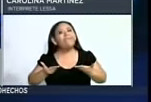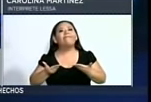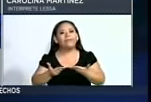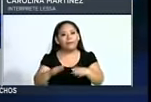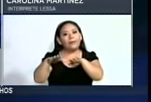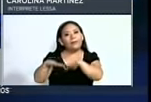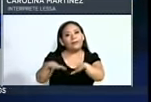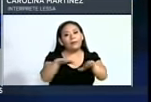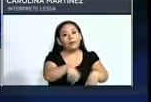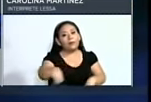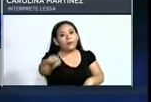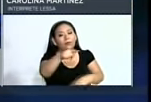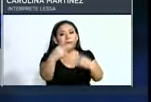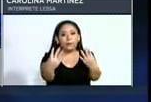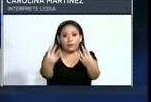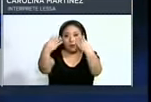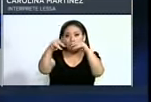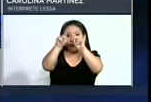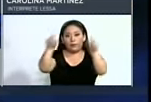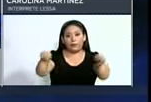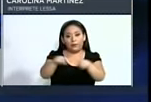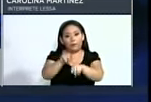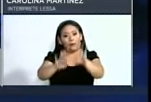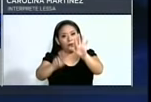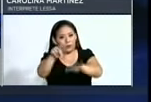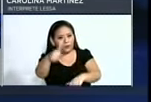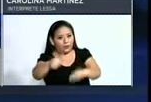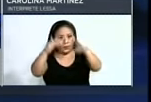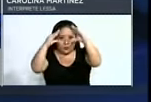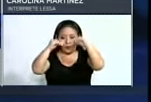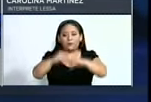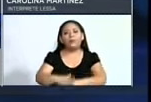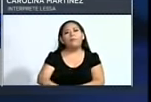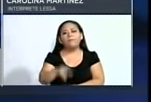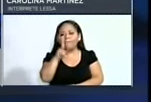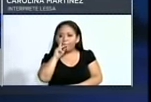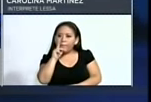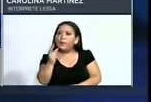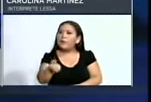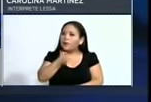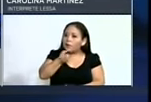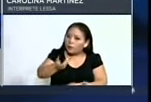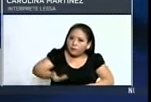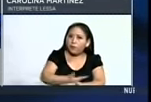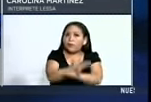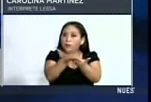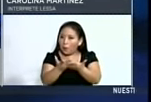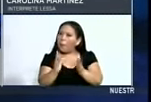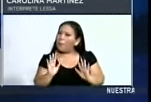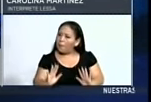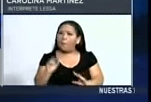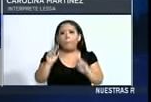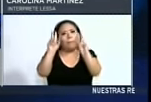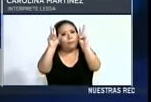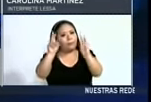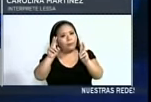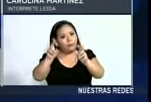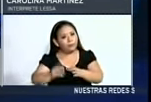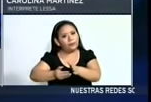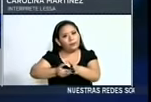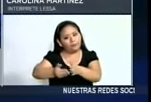por siempre permanecer con la señal de Canal 12. Buenas noches. Hay mucha información para todos ustedes. ¿Qué les parece si comenzamos con